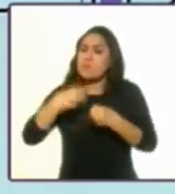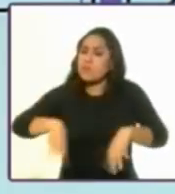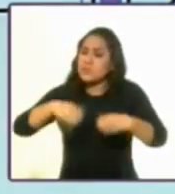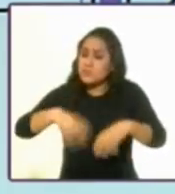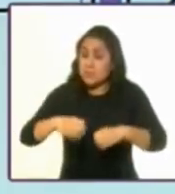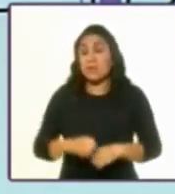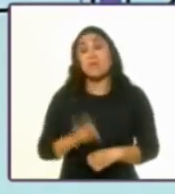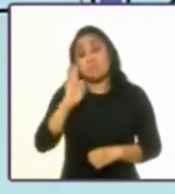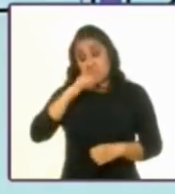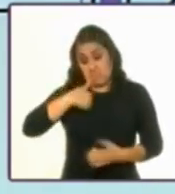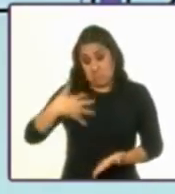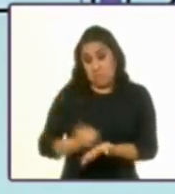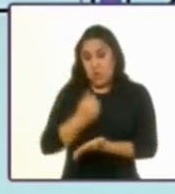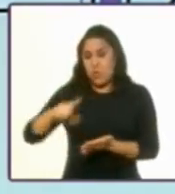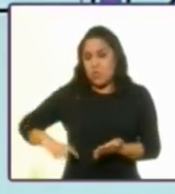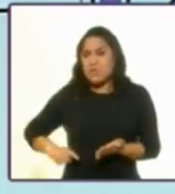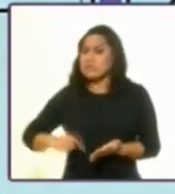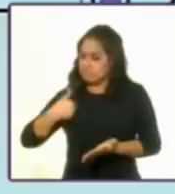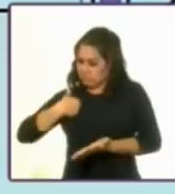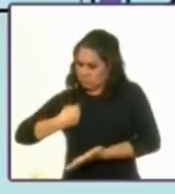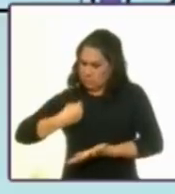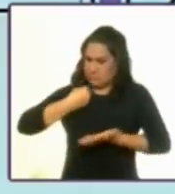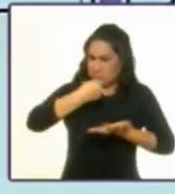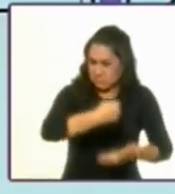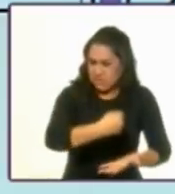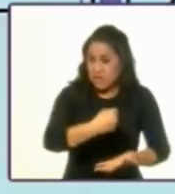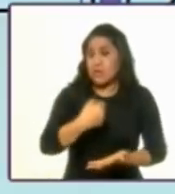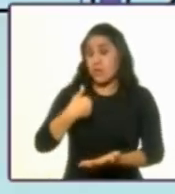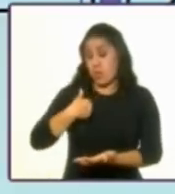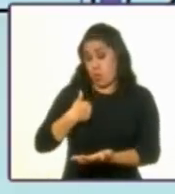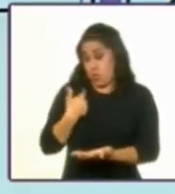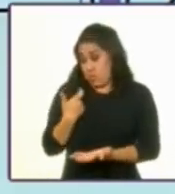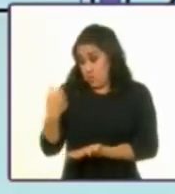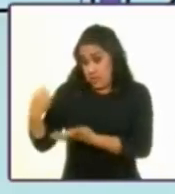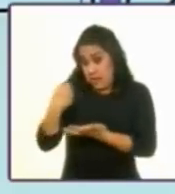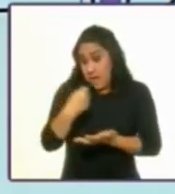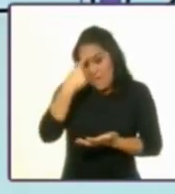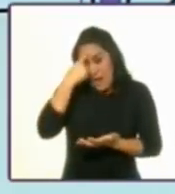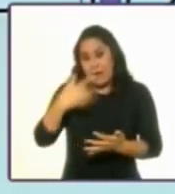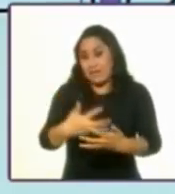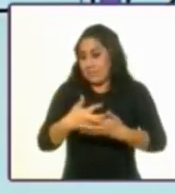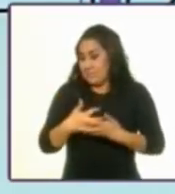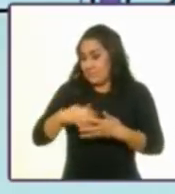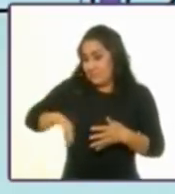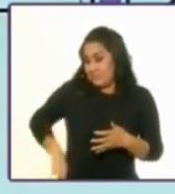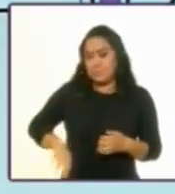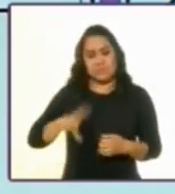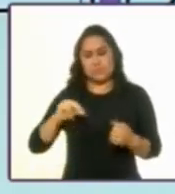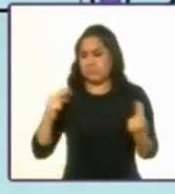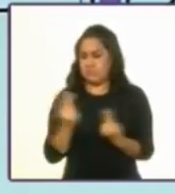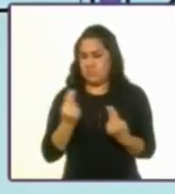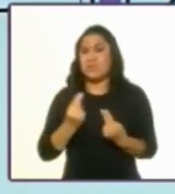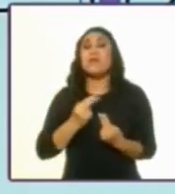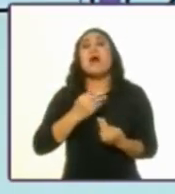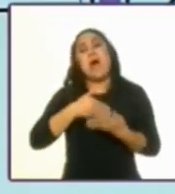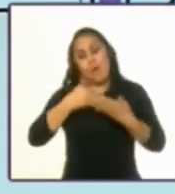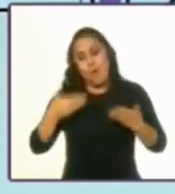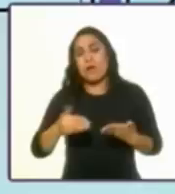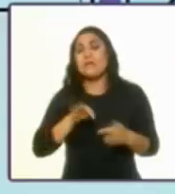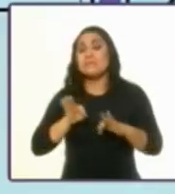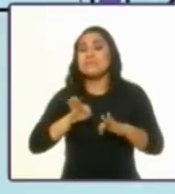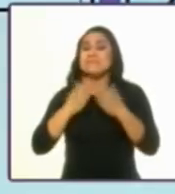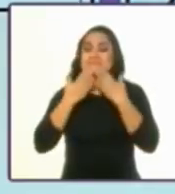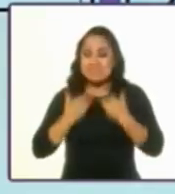mi gobierno voy a invertir donde más se necesite yo no voy a usar el presupuesto para fines políticos y en cuanto a empleo y falta de oportunidades